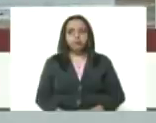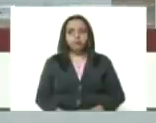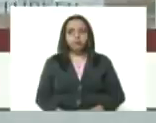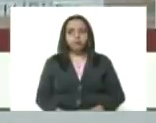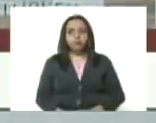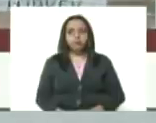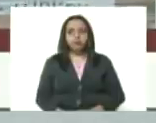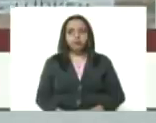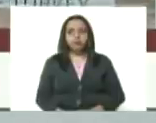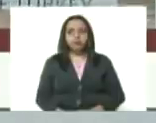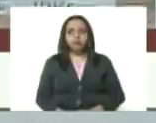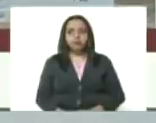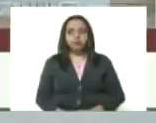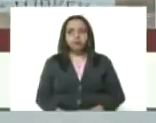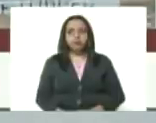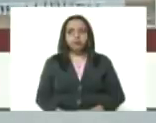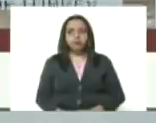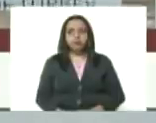the technical